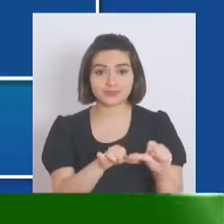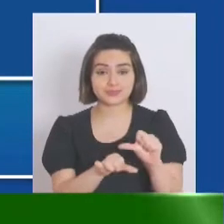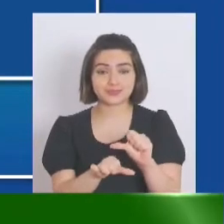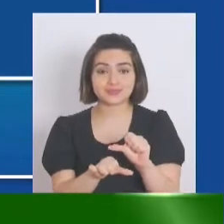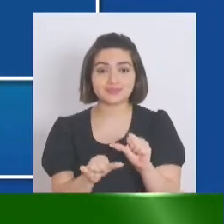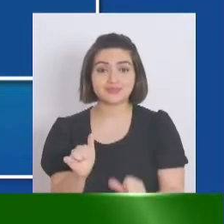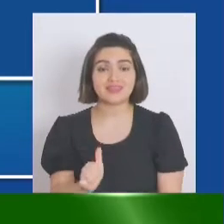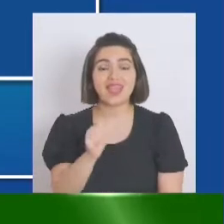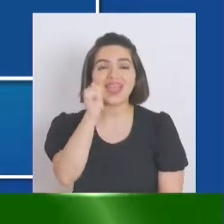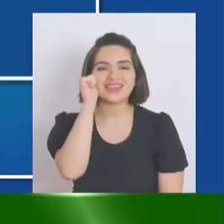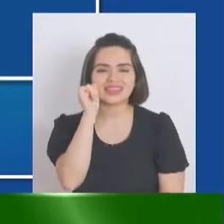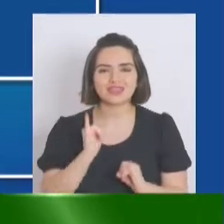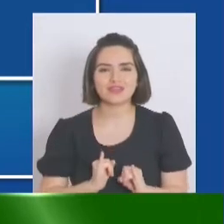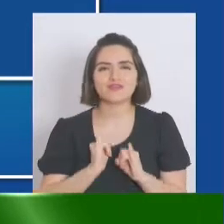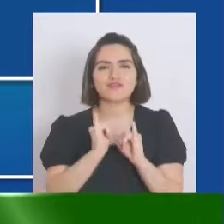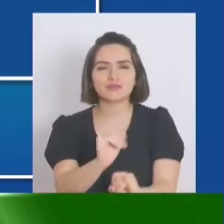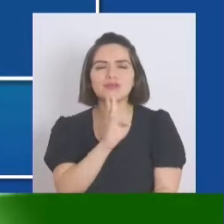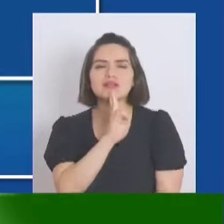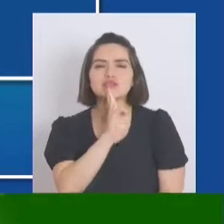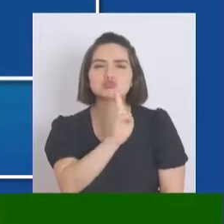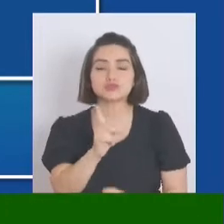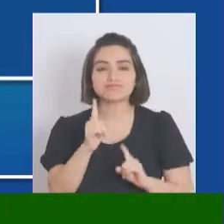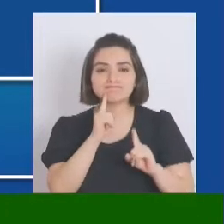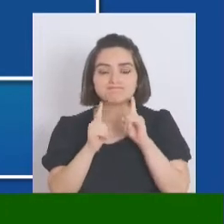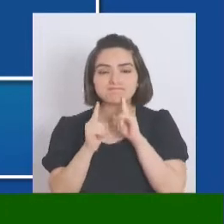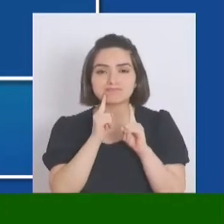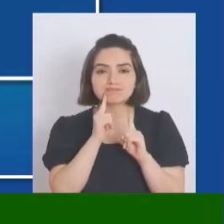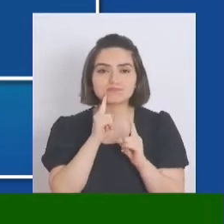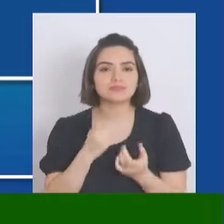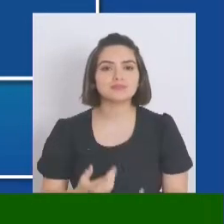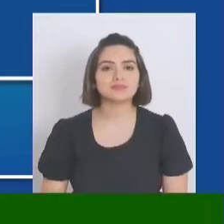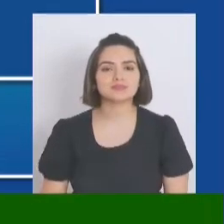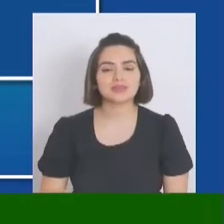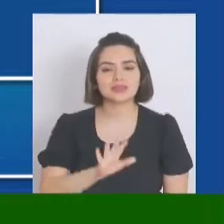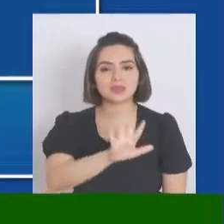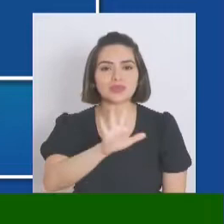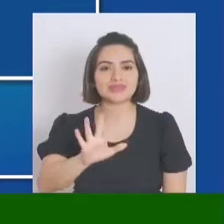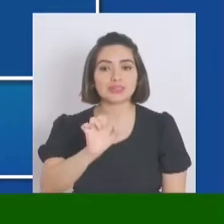en el día de ayer se informaron los resultados correspondientes a